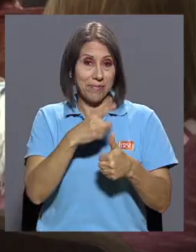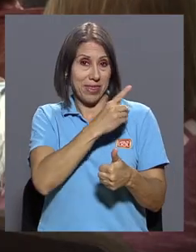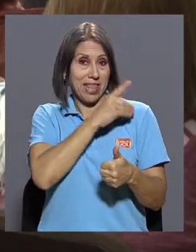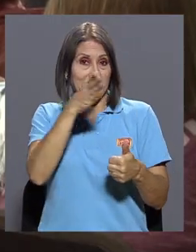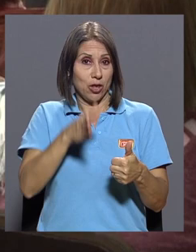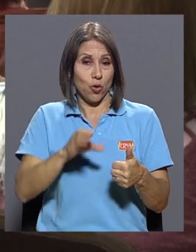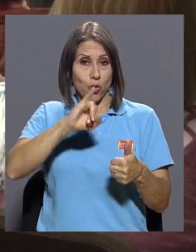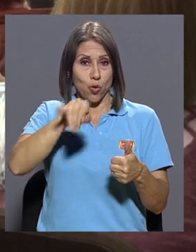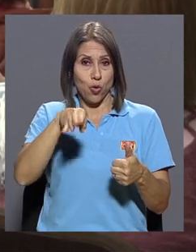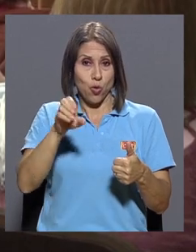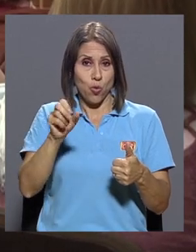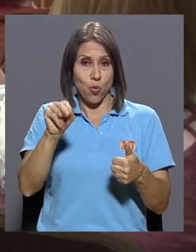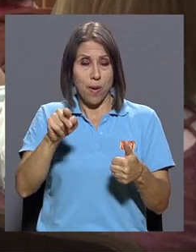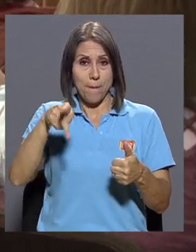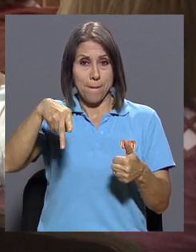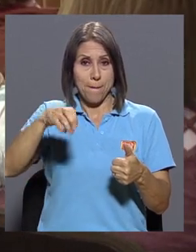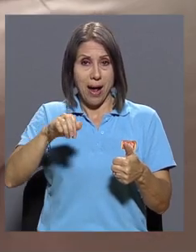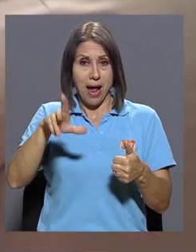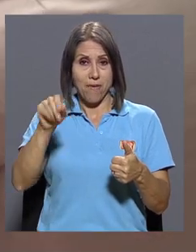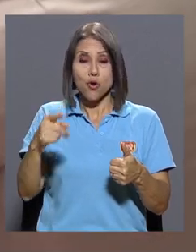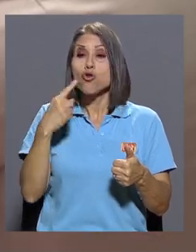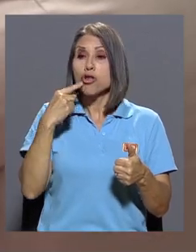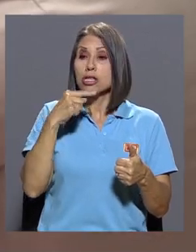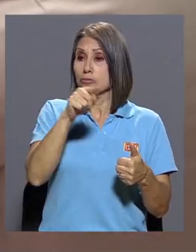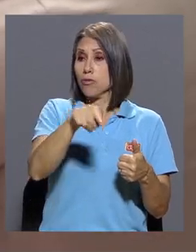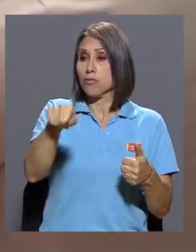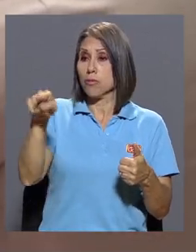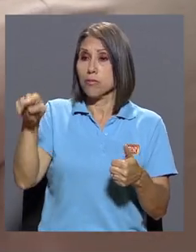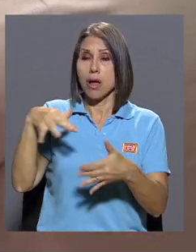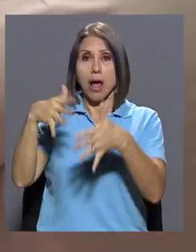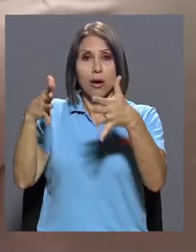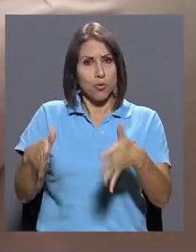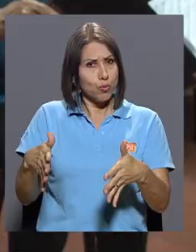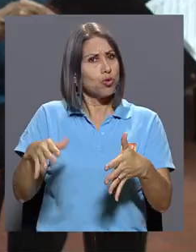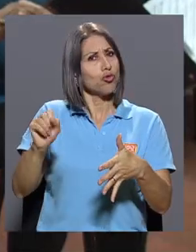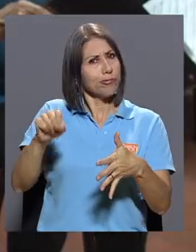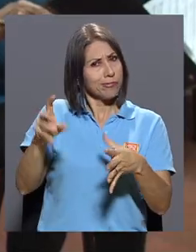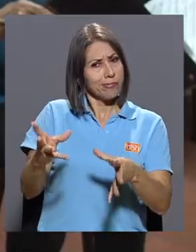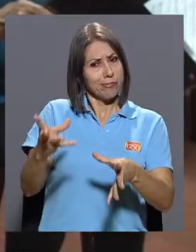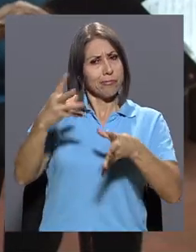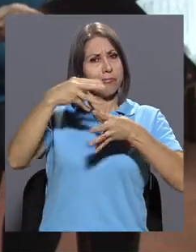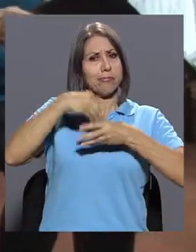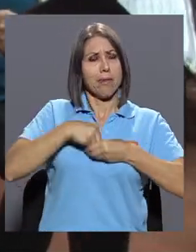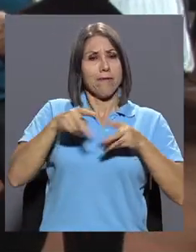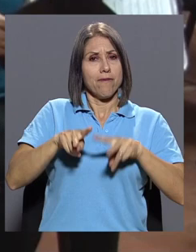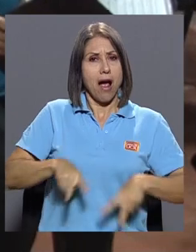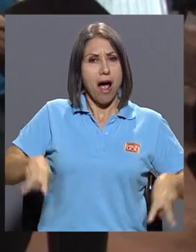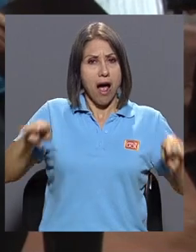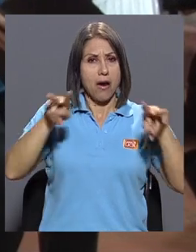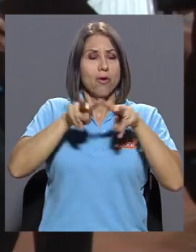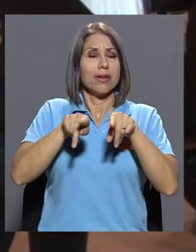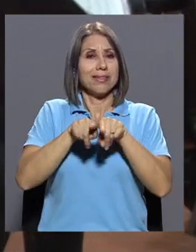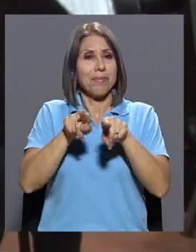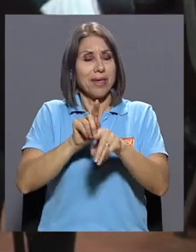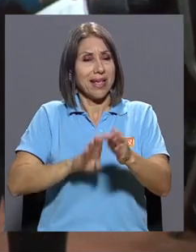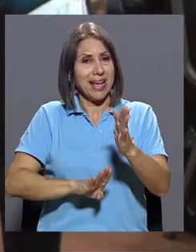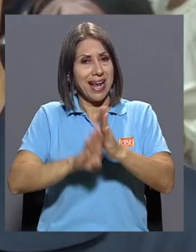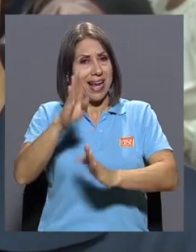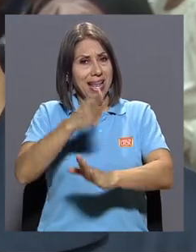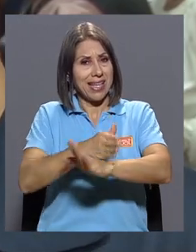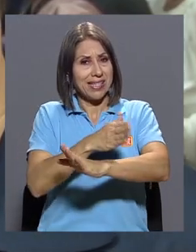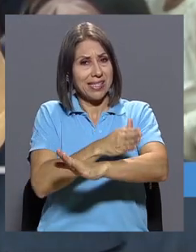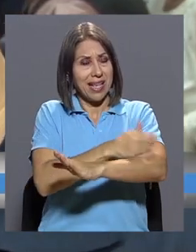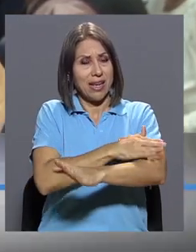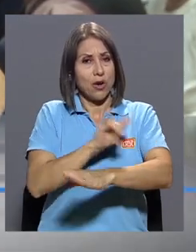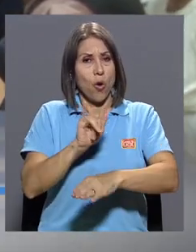su director, reconoce que sus alumnos le han aportado muchos valores y le han hecho crecer como profesional. Ha